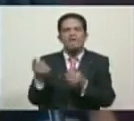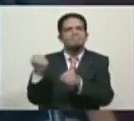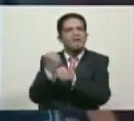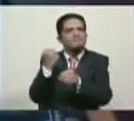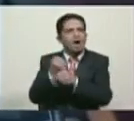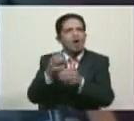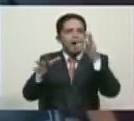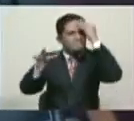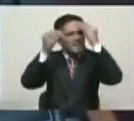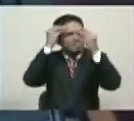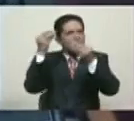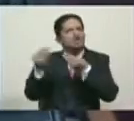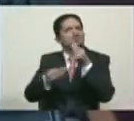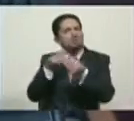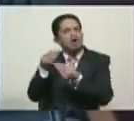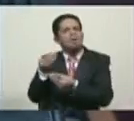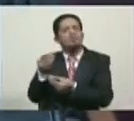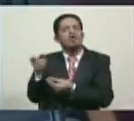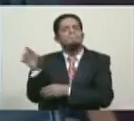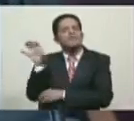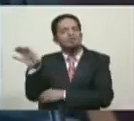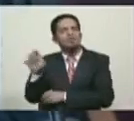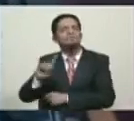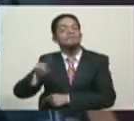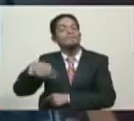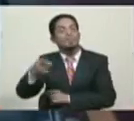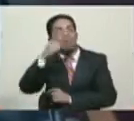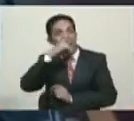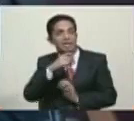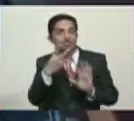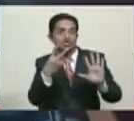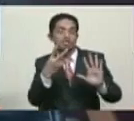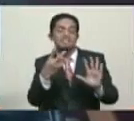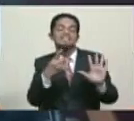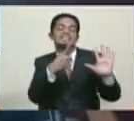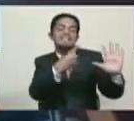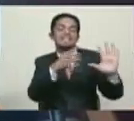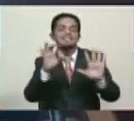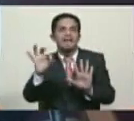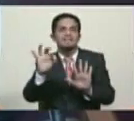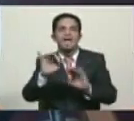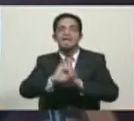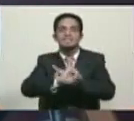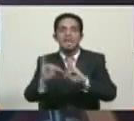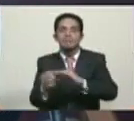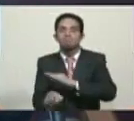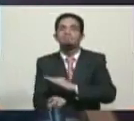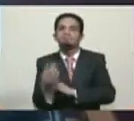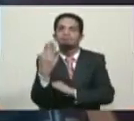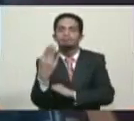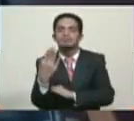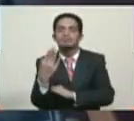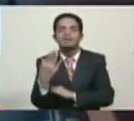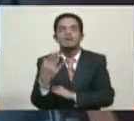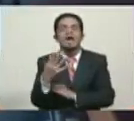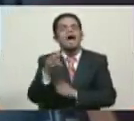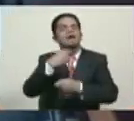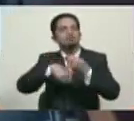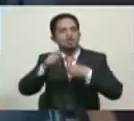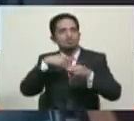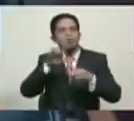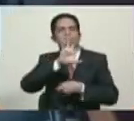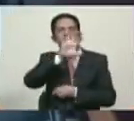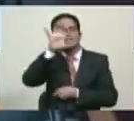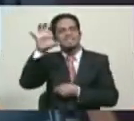defensa de sus intereses. Para los años 60 ya habíamos fundado la Organización de Países Exportadores de Petróleo